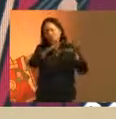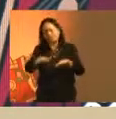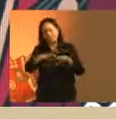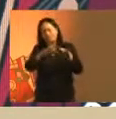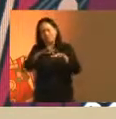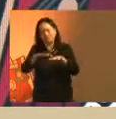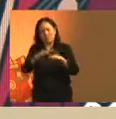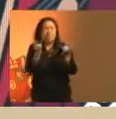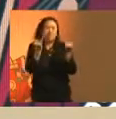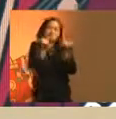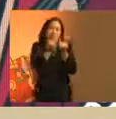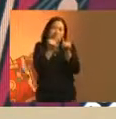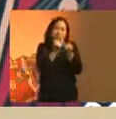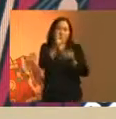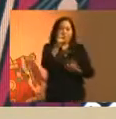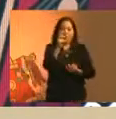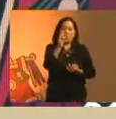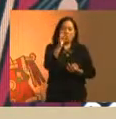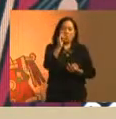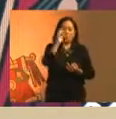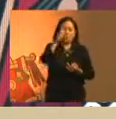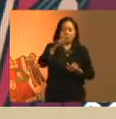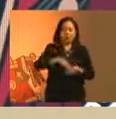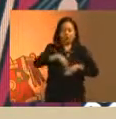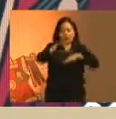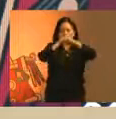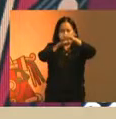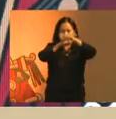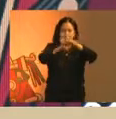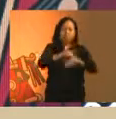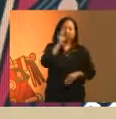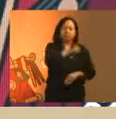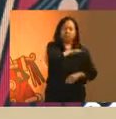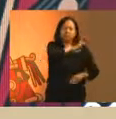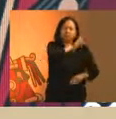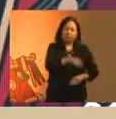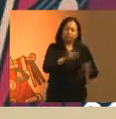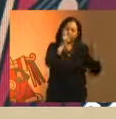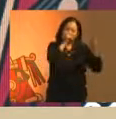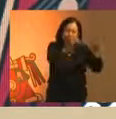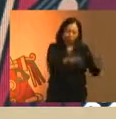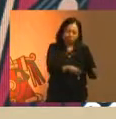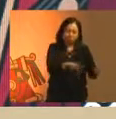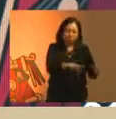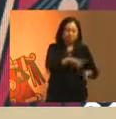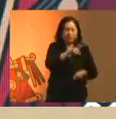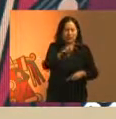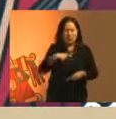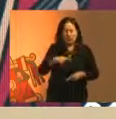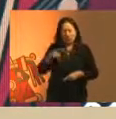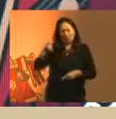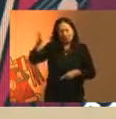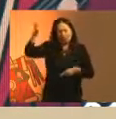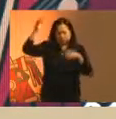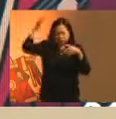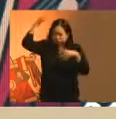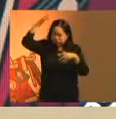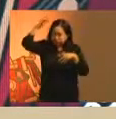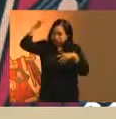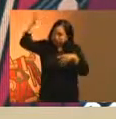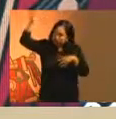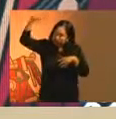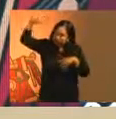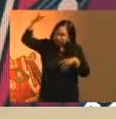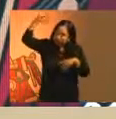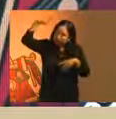primo tapia de la cruz al cementerio ayer una gota de agua fue a posarse en mi sombrero y brillo como un diamante